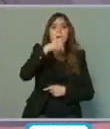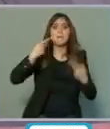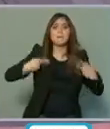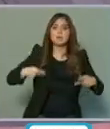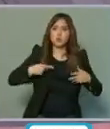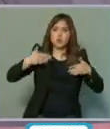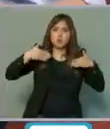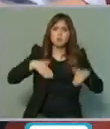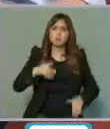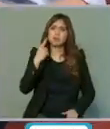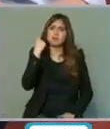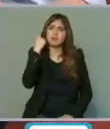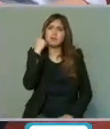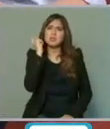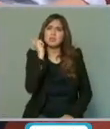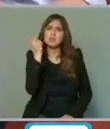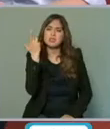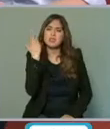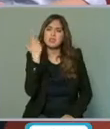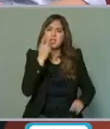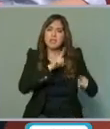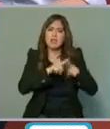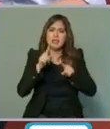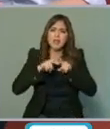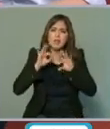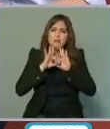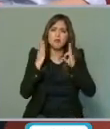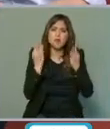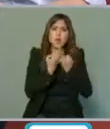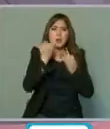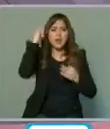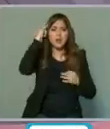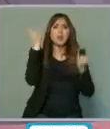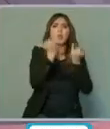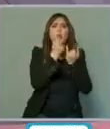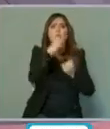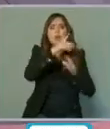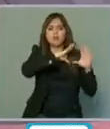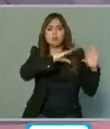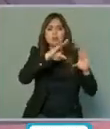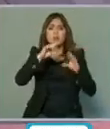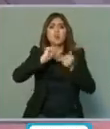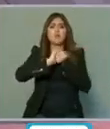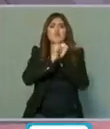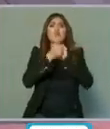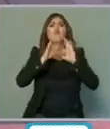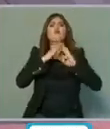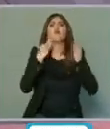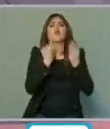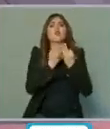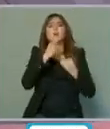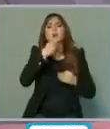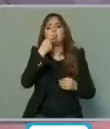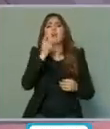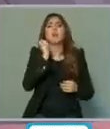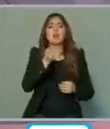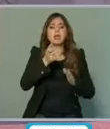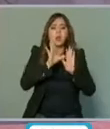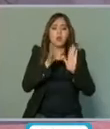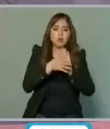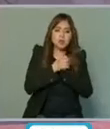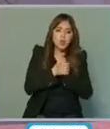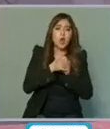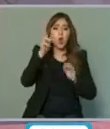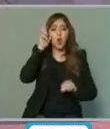suenan las distintas lenguas indígenas. Les enseñaron palabras básicas como saludar, decir hola, gracias a Dios.